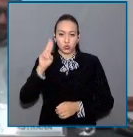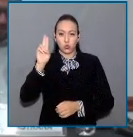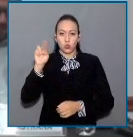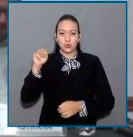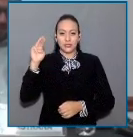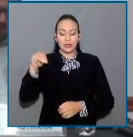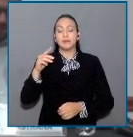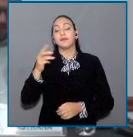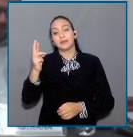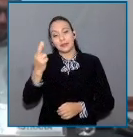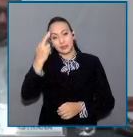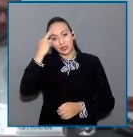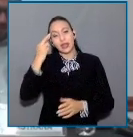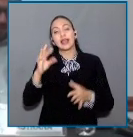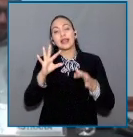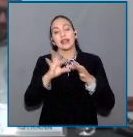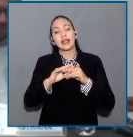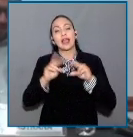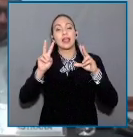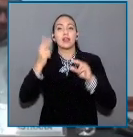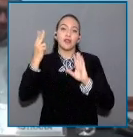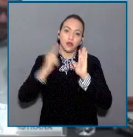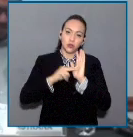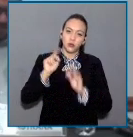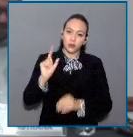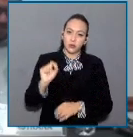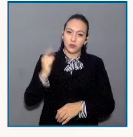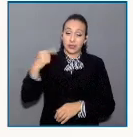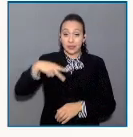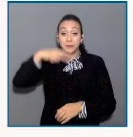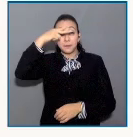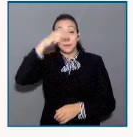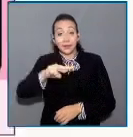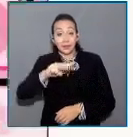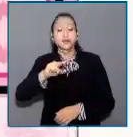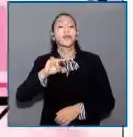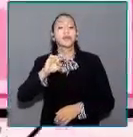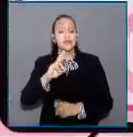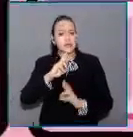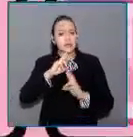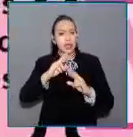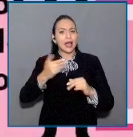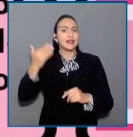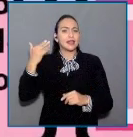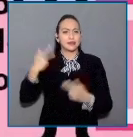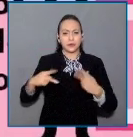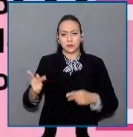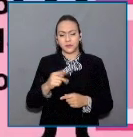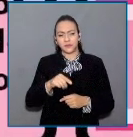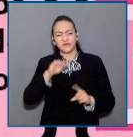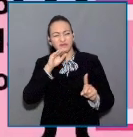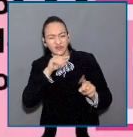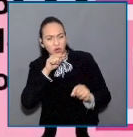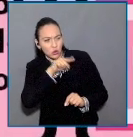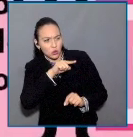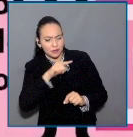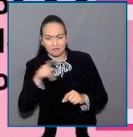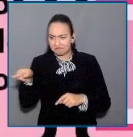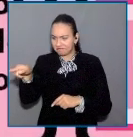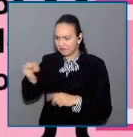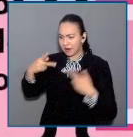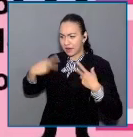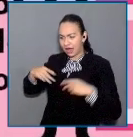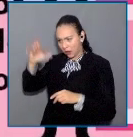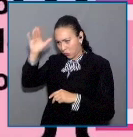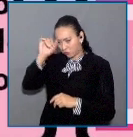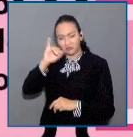consulta realizada en 2021 en México, en la que se contestó a la pregunta si las personas estaban de acuerdo o no en que se llevaran a